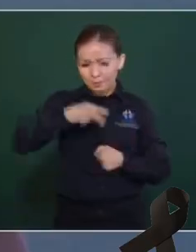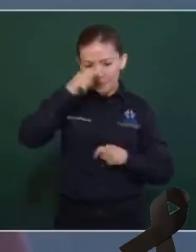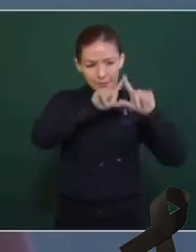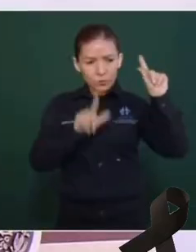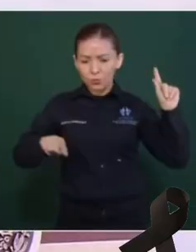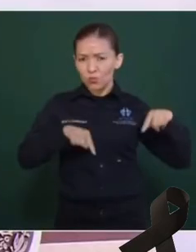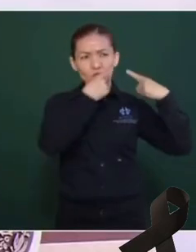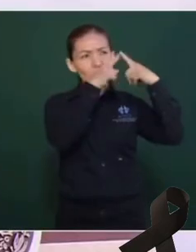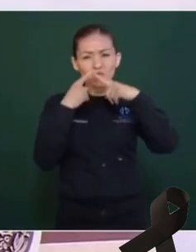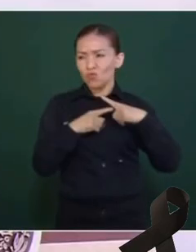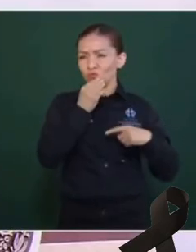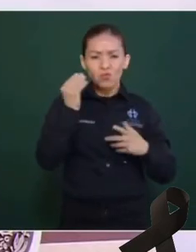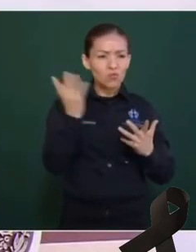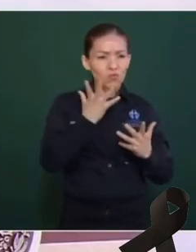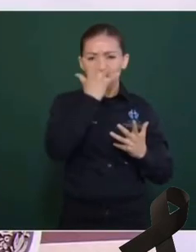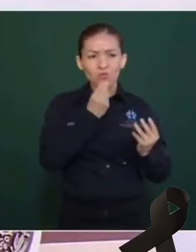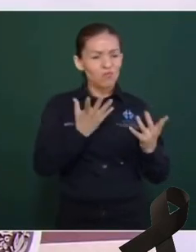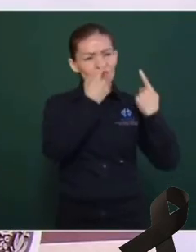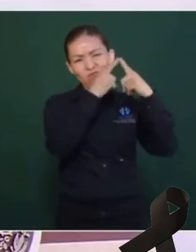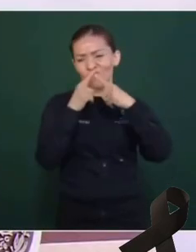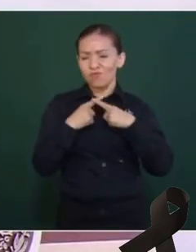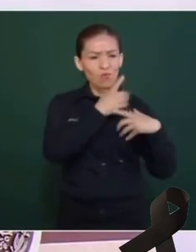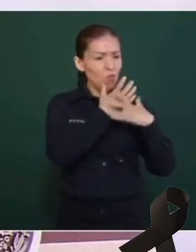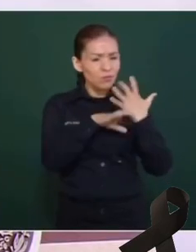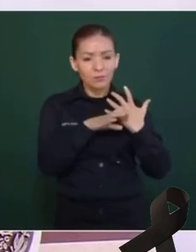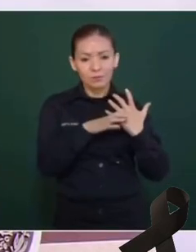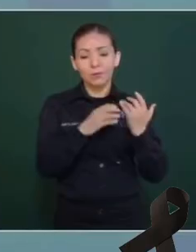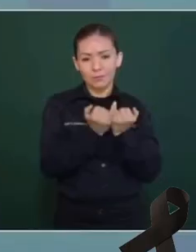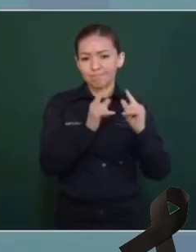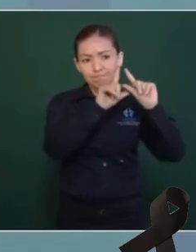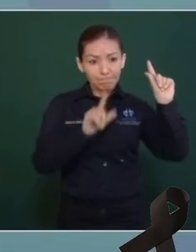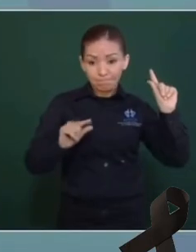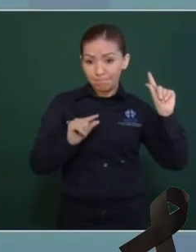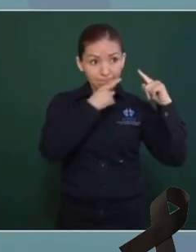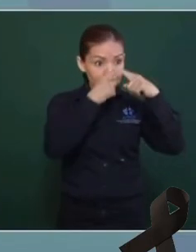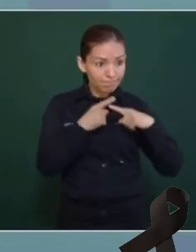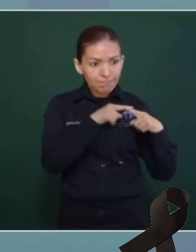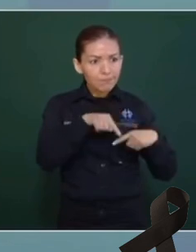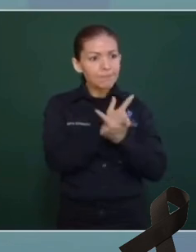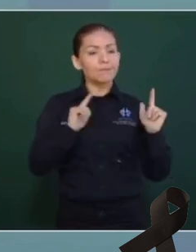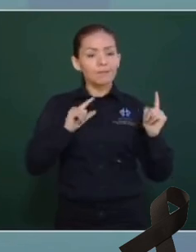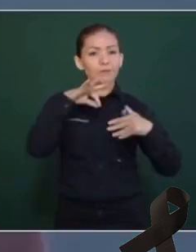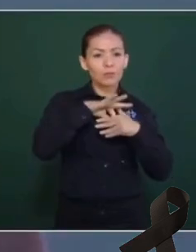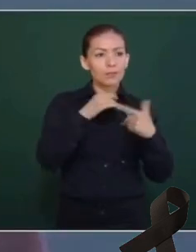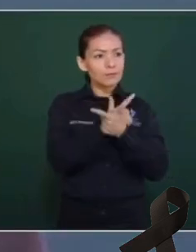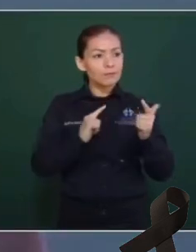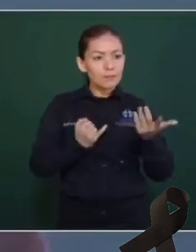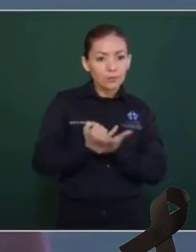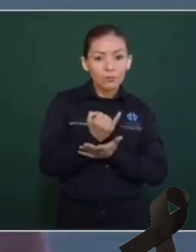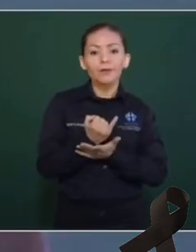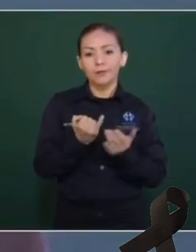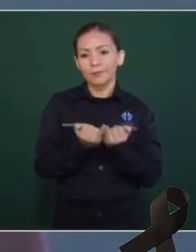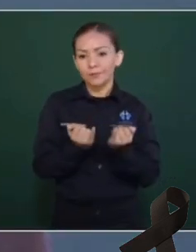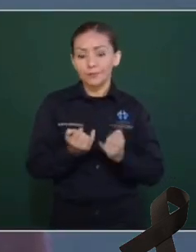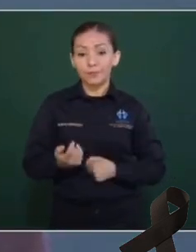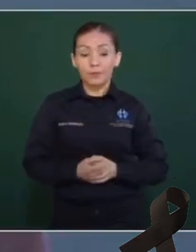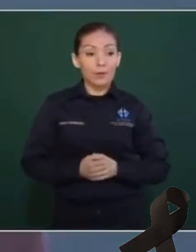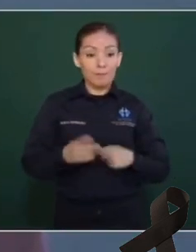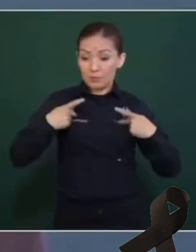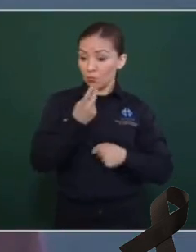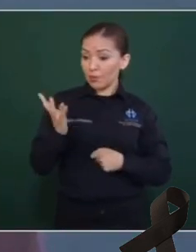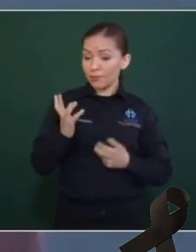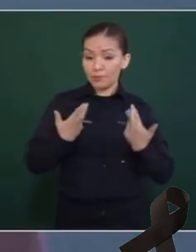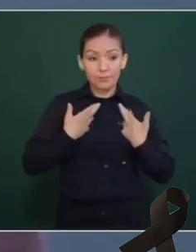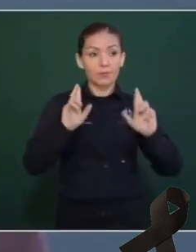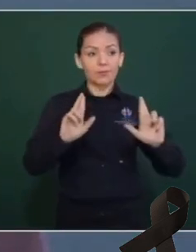y es un país diverso un país plural un país democrático entonces cuando se están representando a